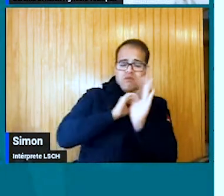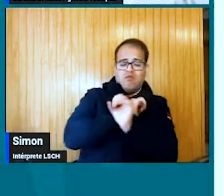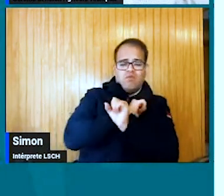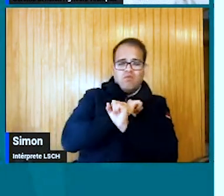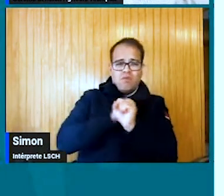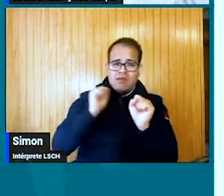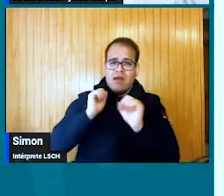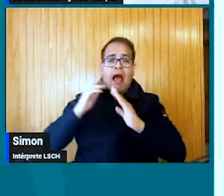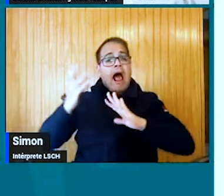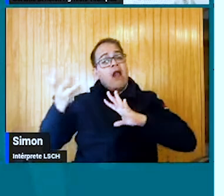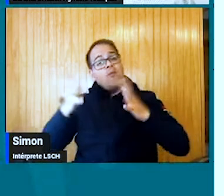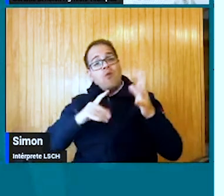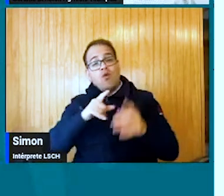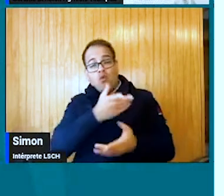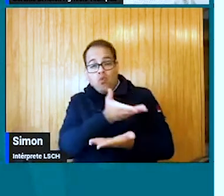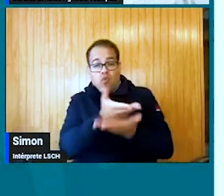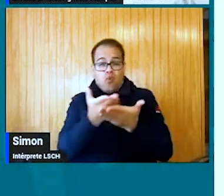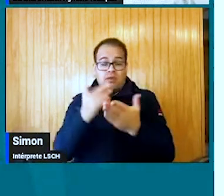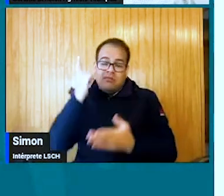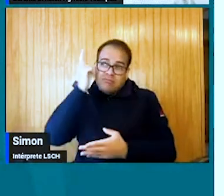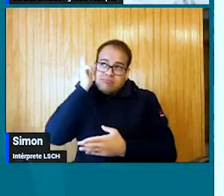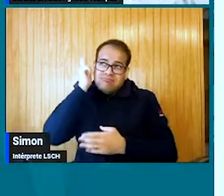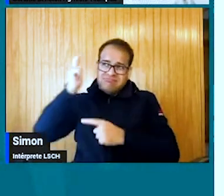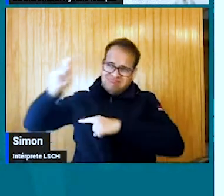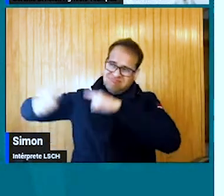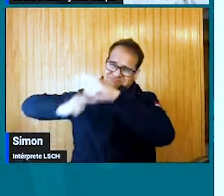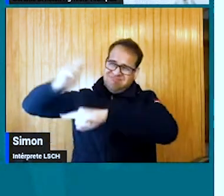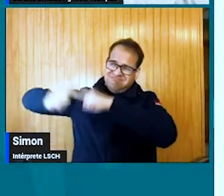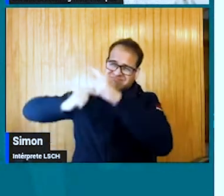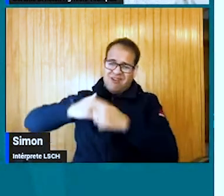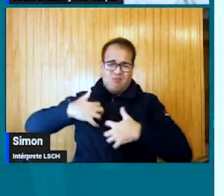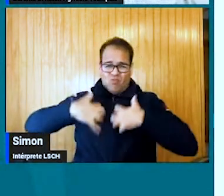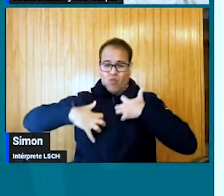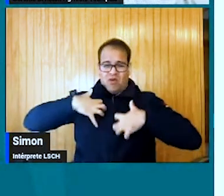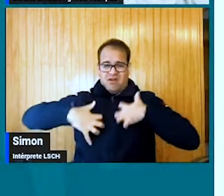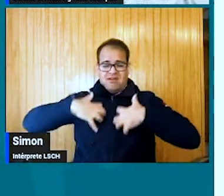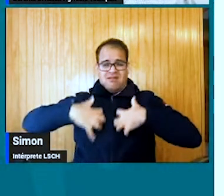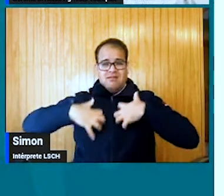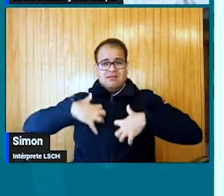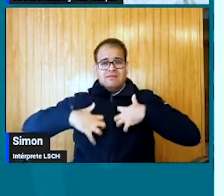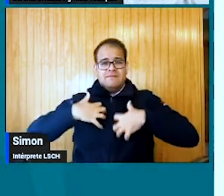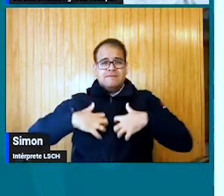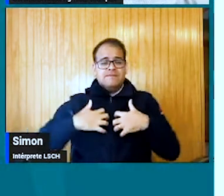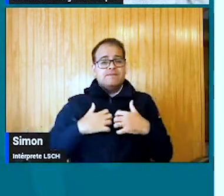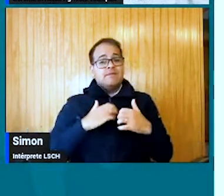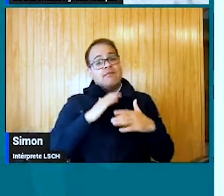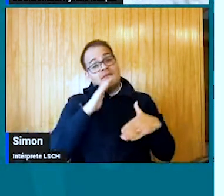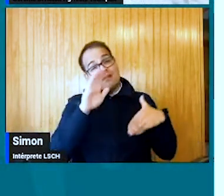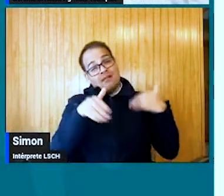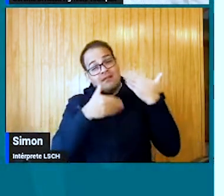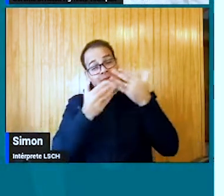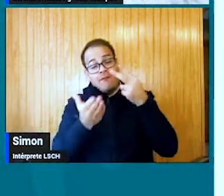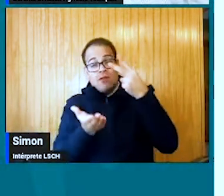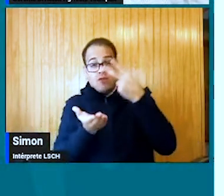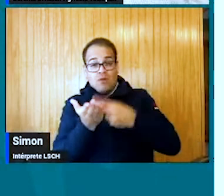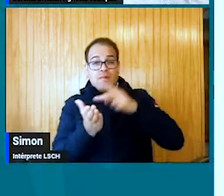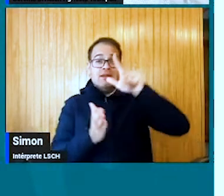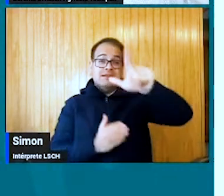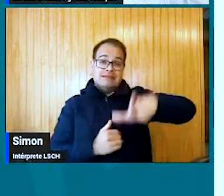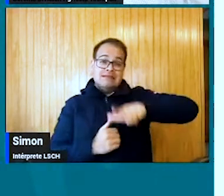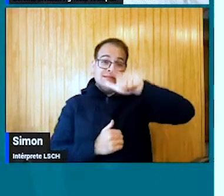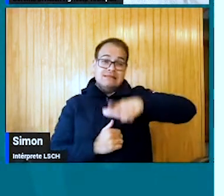escuchado una máquina de viento y son súper molestosas. Y ahí es que el 2017 partimos con las